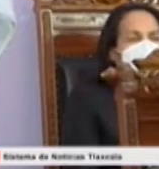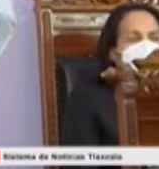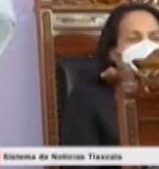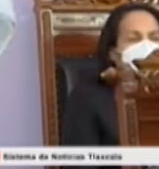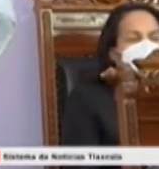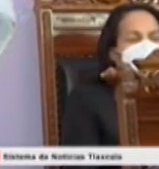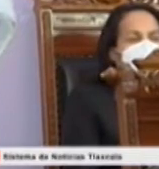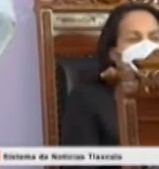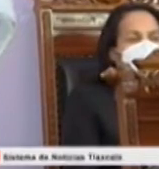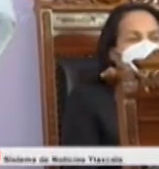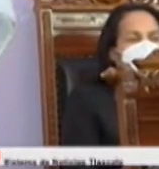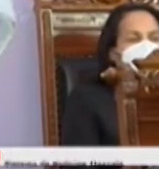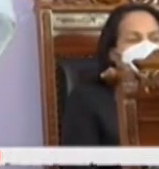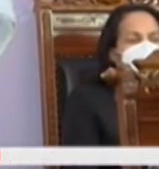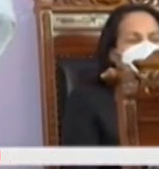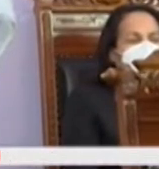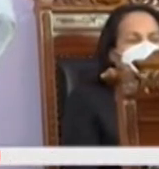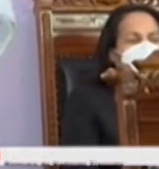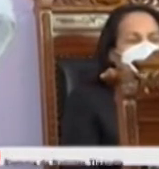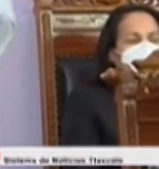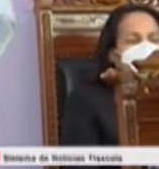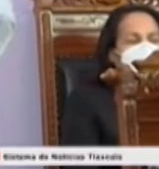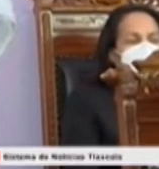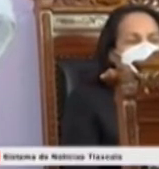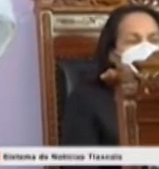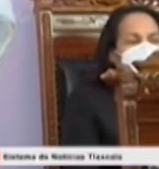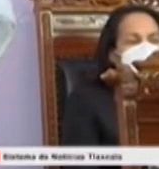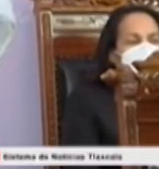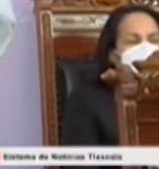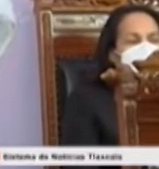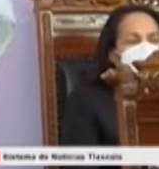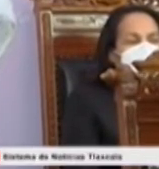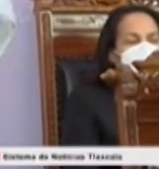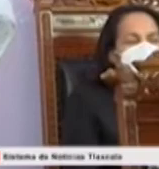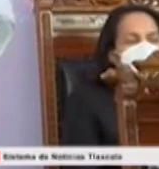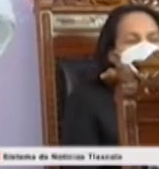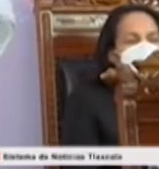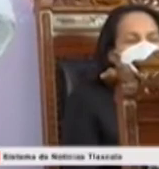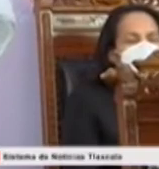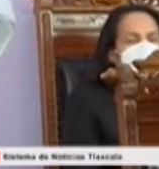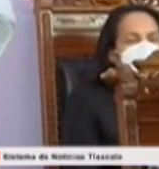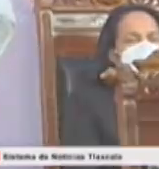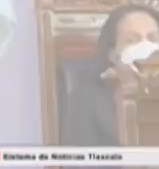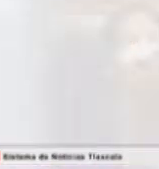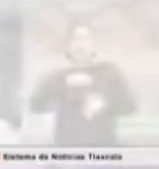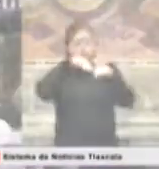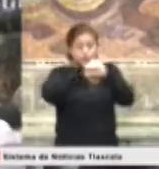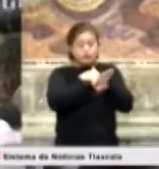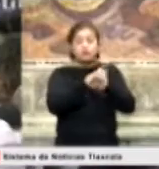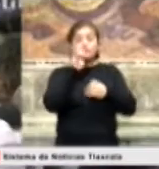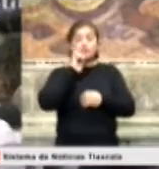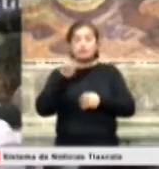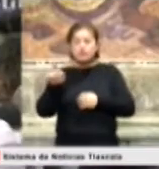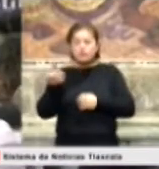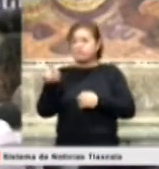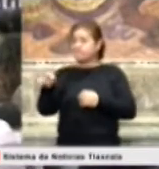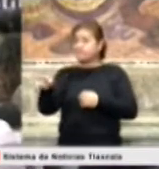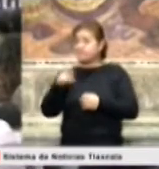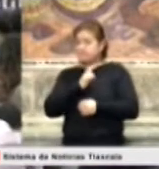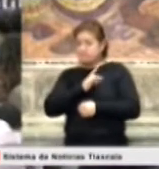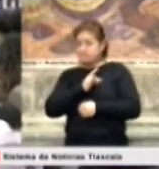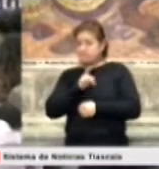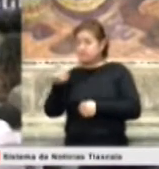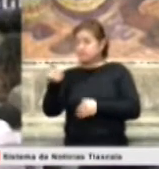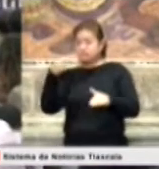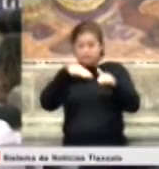e internacional vengan a nuestro estado a capacitar a nuestros talentos tlaxcaltecas. Entre las acciones